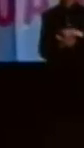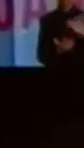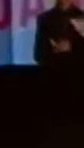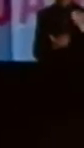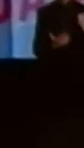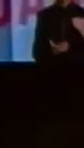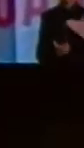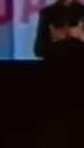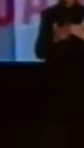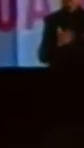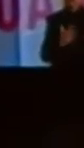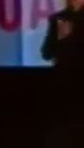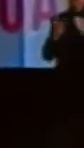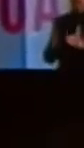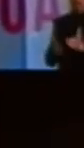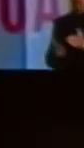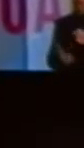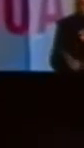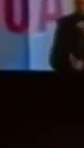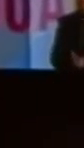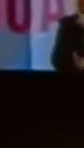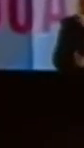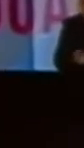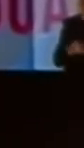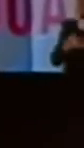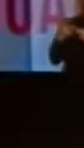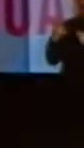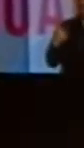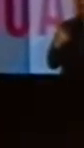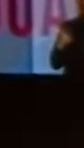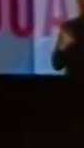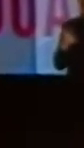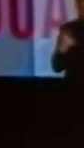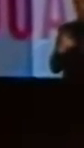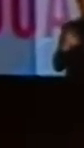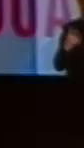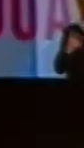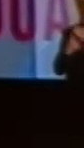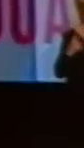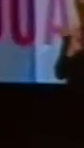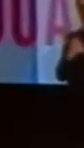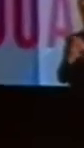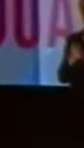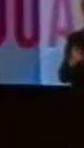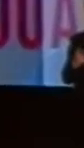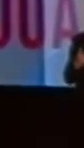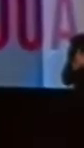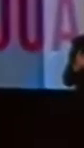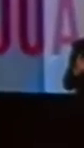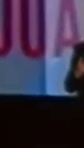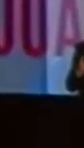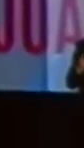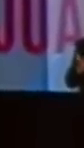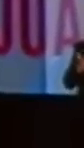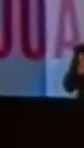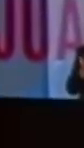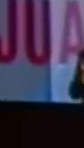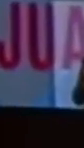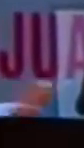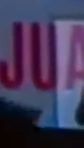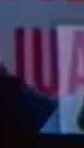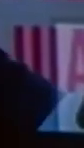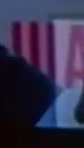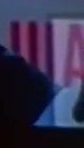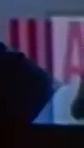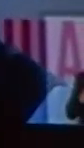veo a cuatro candidatos hombres, no veo a una candidata mujer, ya no está Margarita Zavala. Esta pregunta estaba inicialmente pensada para ella,